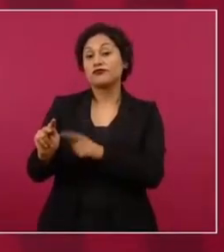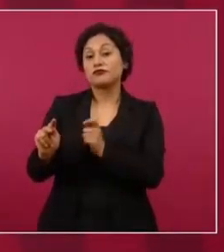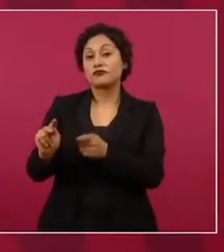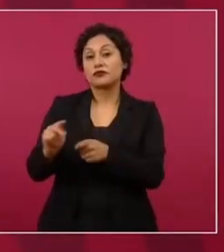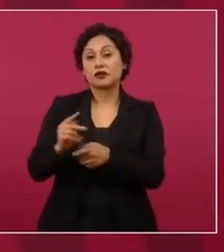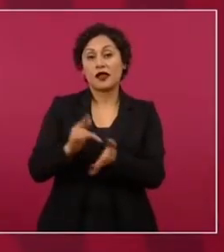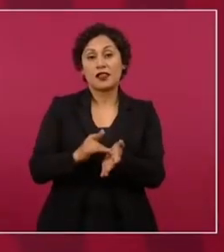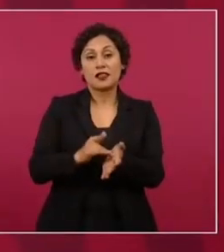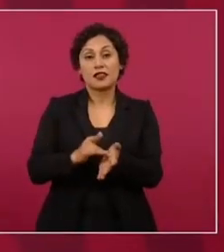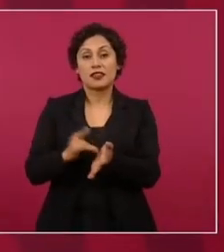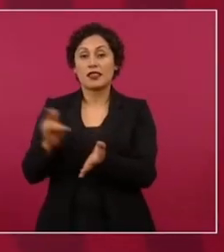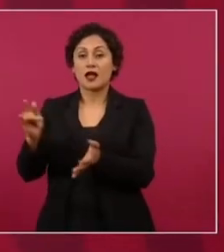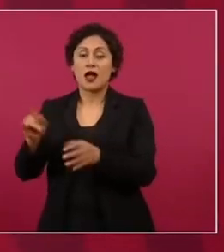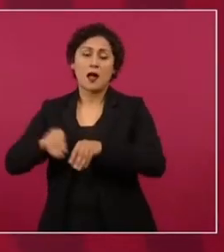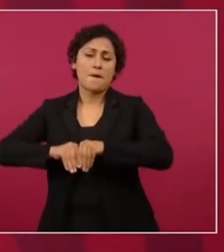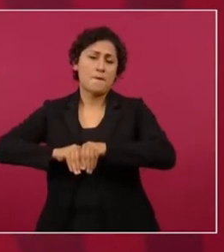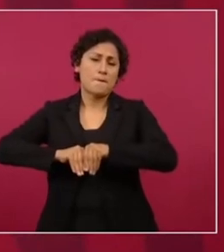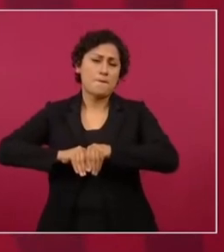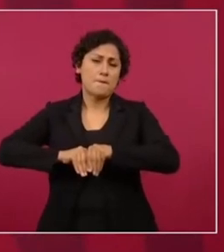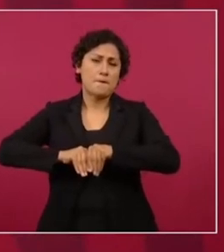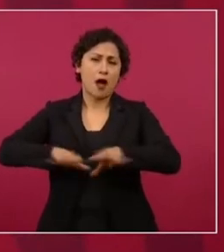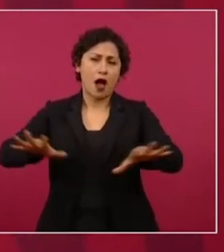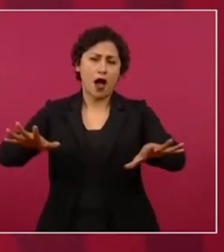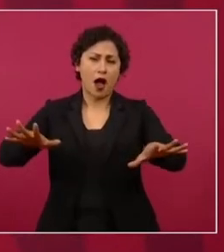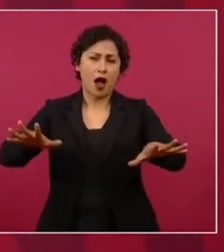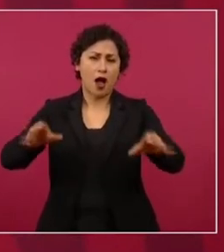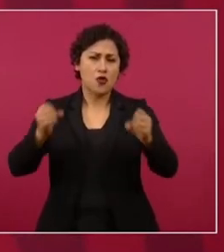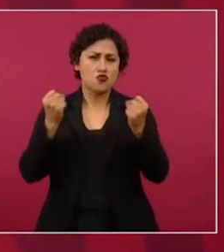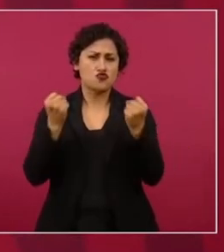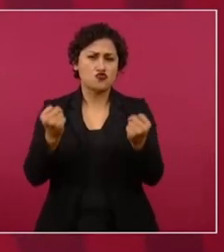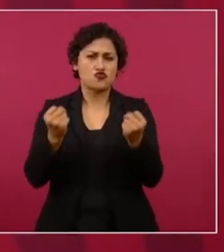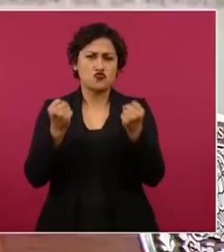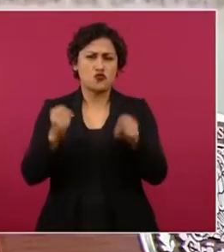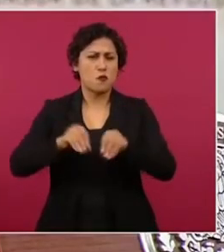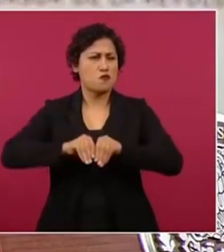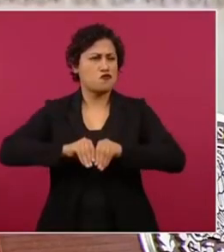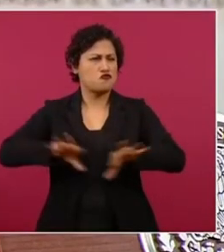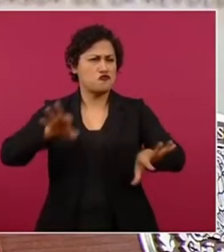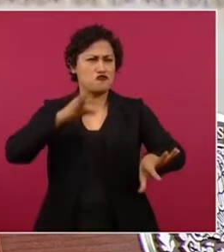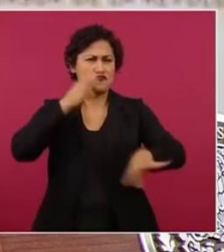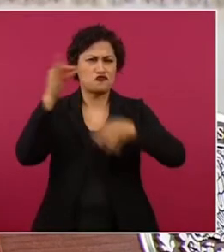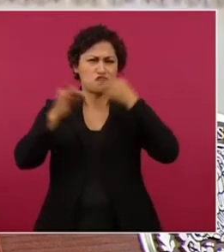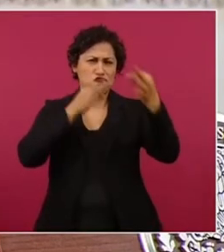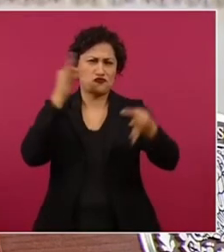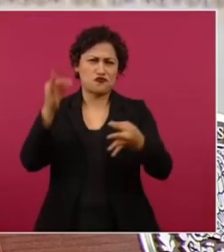fue escándalo, escándalo, grande.